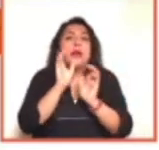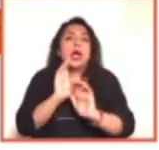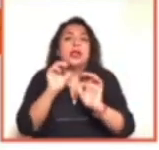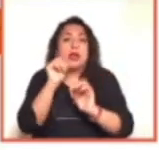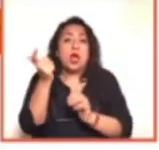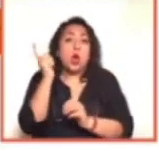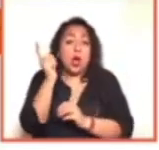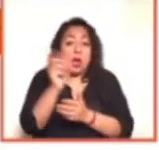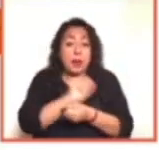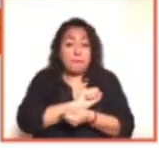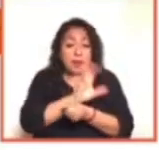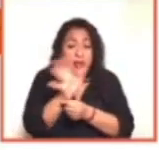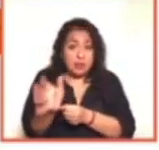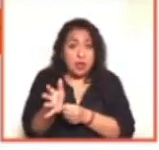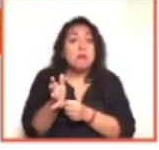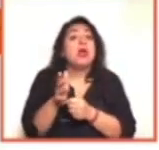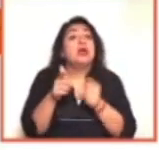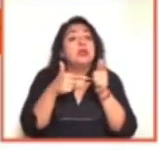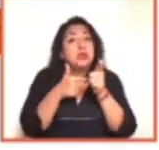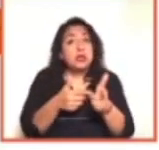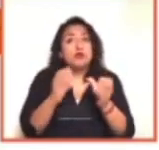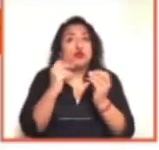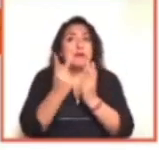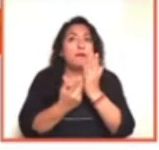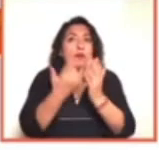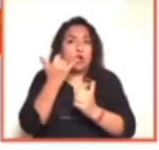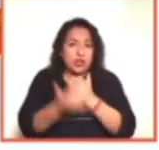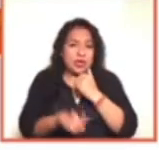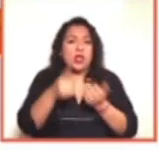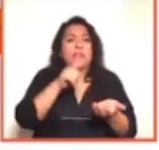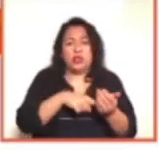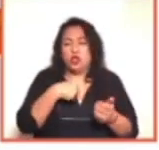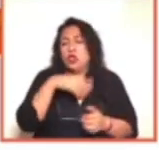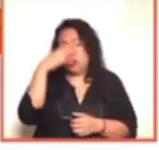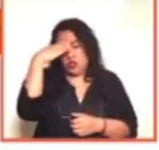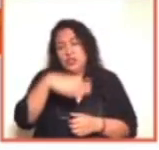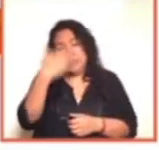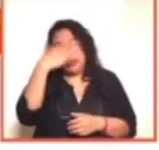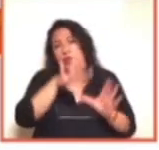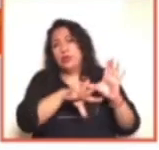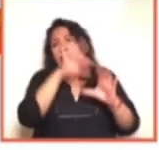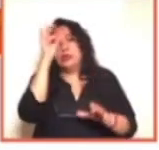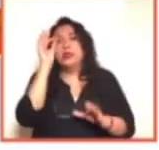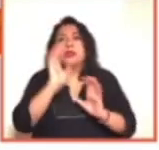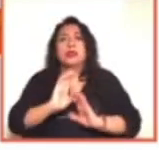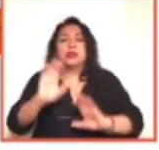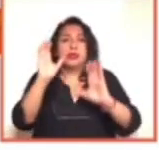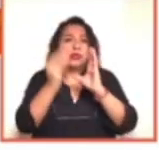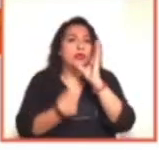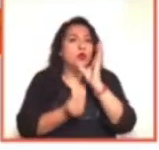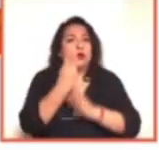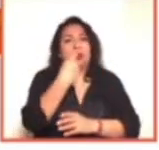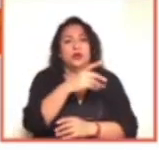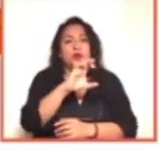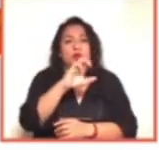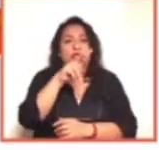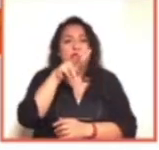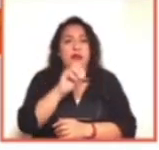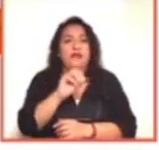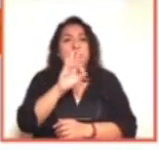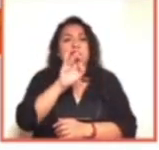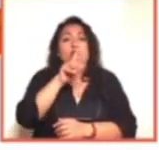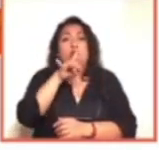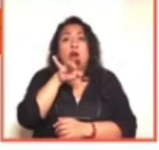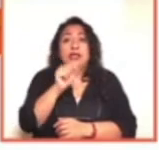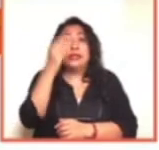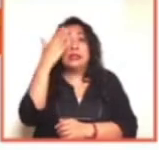permita seguir con muchos proyectos, entre los cuales yo sé que estaba eso, grabar esas canciones inéditas de Chavos. Y saber si se volvió